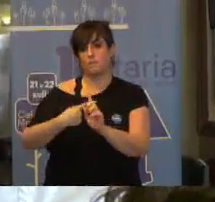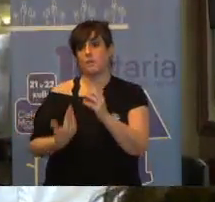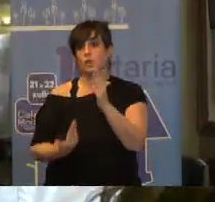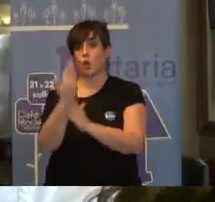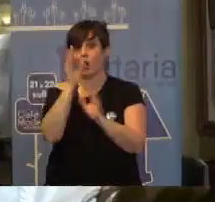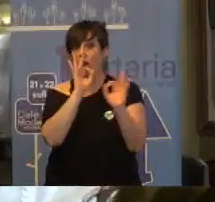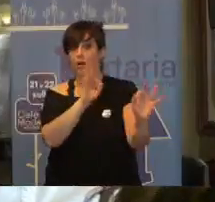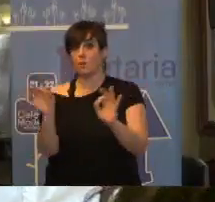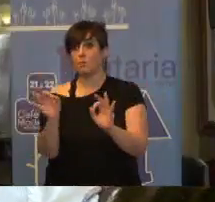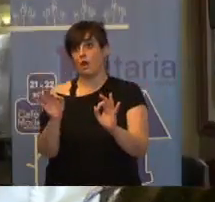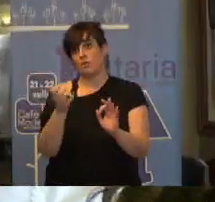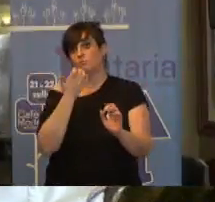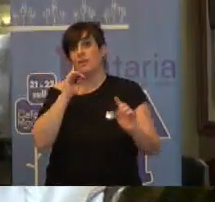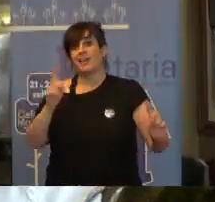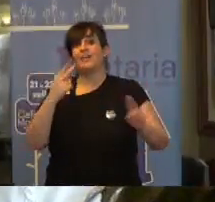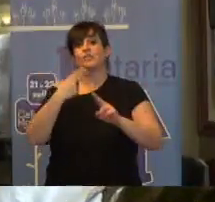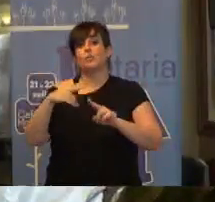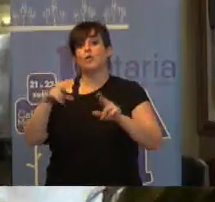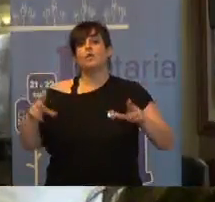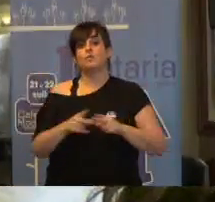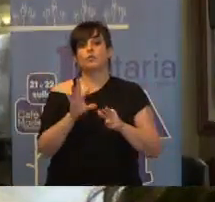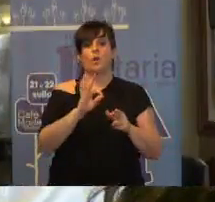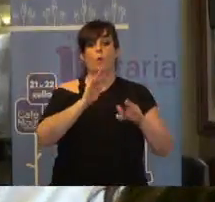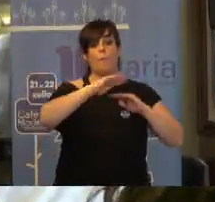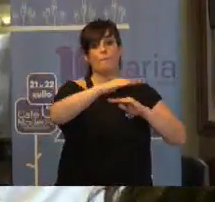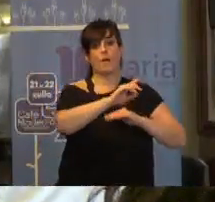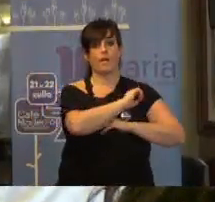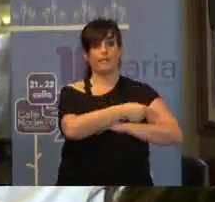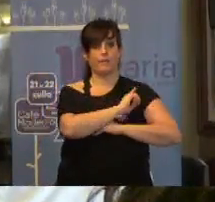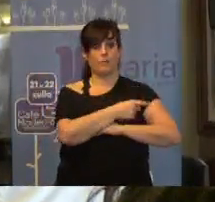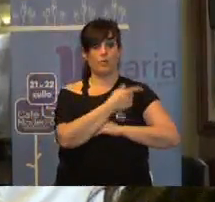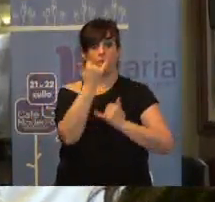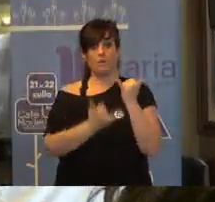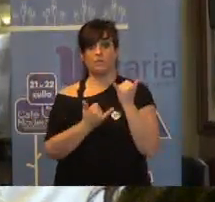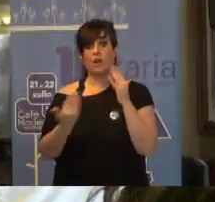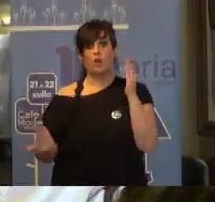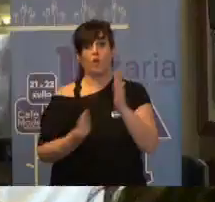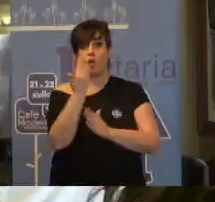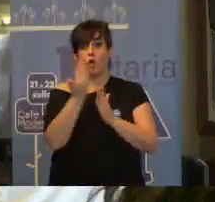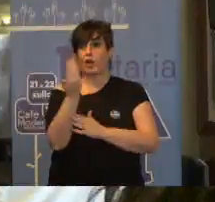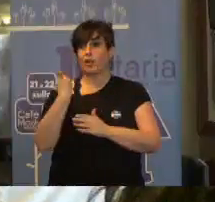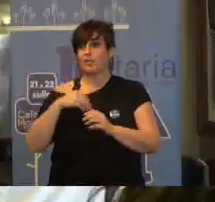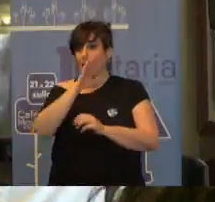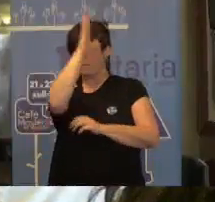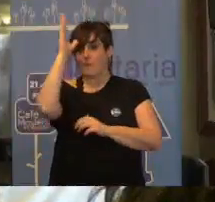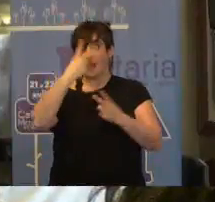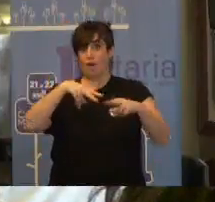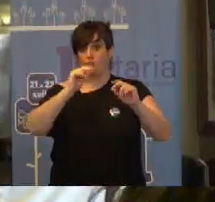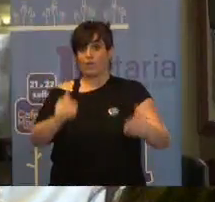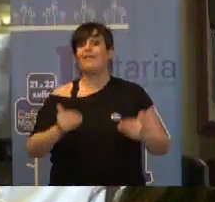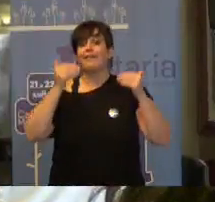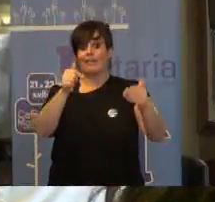de Política Social e da Marea do Deporte xa están fixadas para despois do verán, o sea que xa se